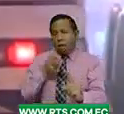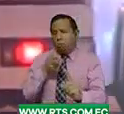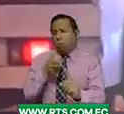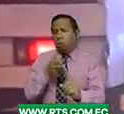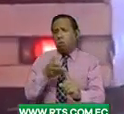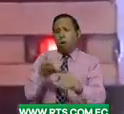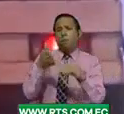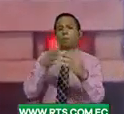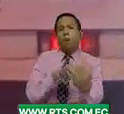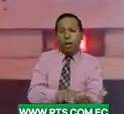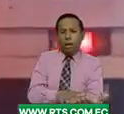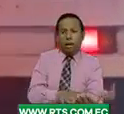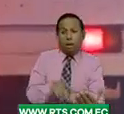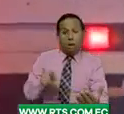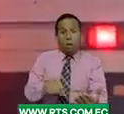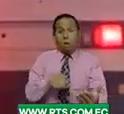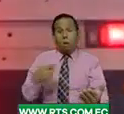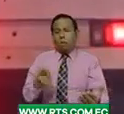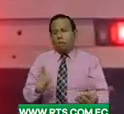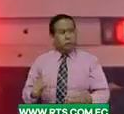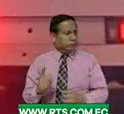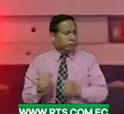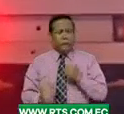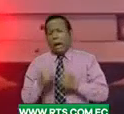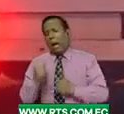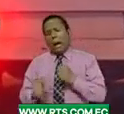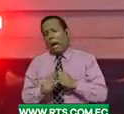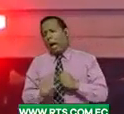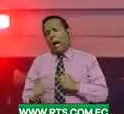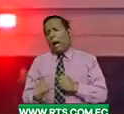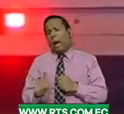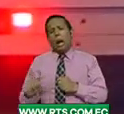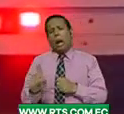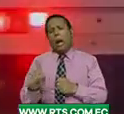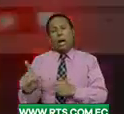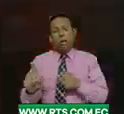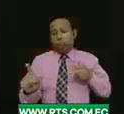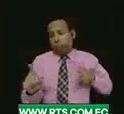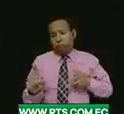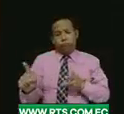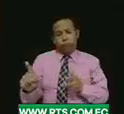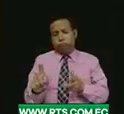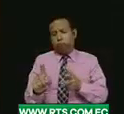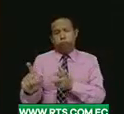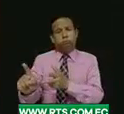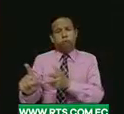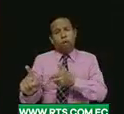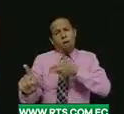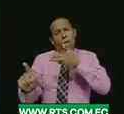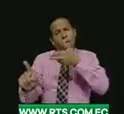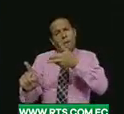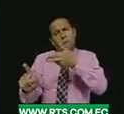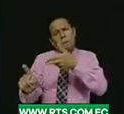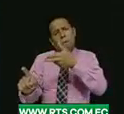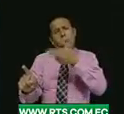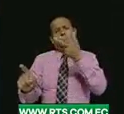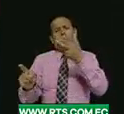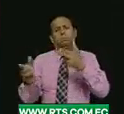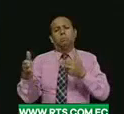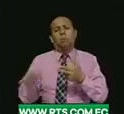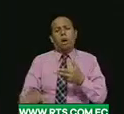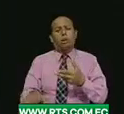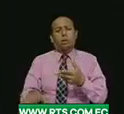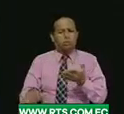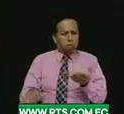lado, tratando de escapar de los sujetos armados. Y hasta acá lo siguieron y también le dispararon, pero con fusil. Había